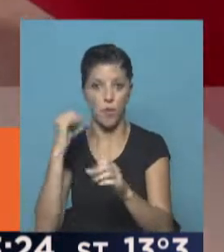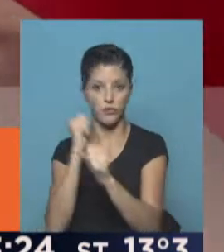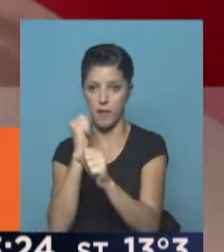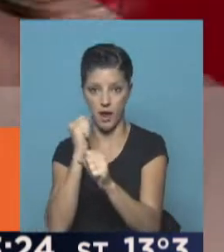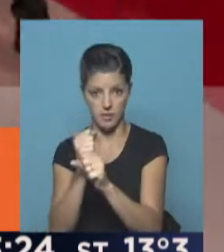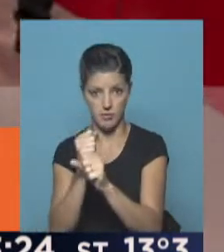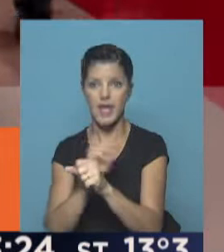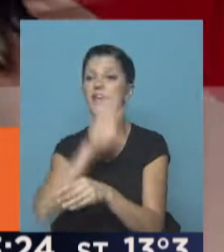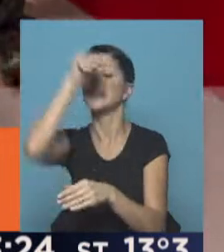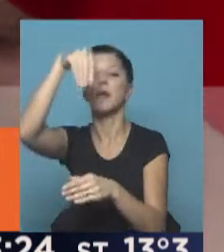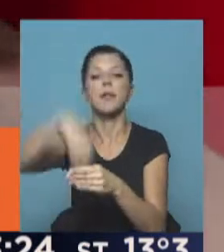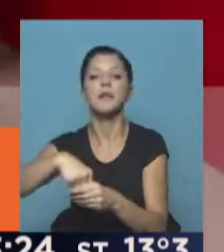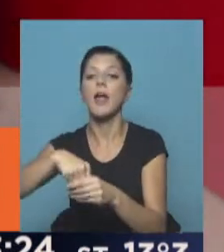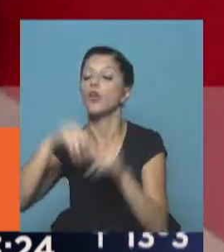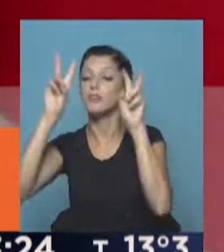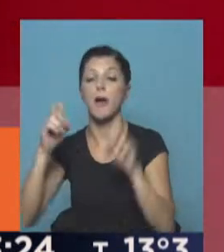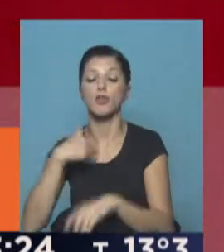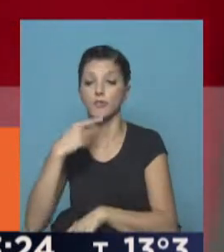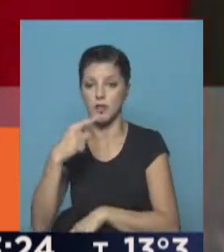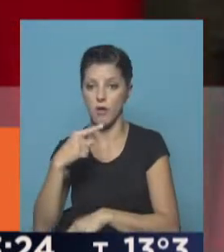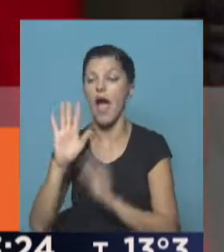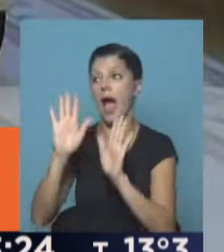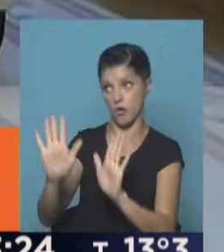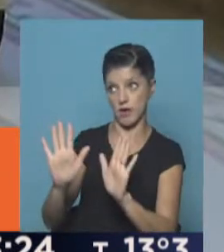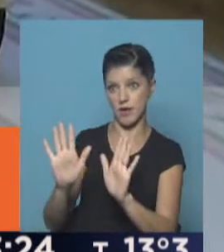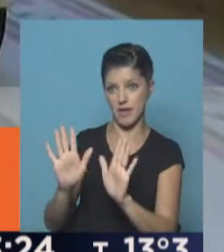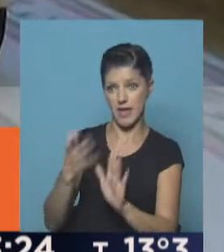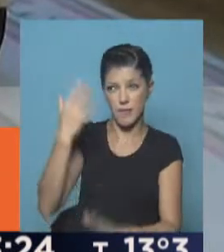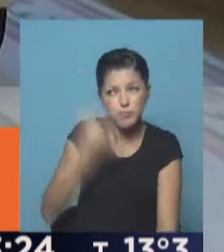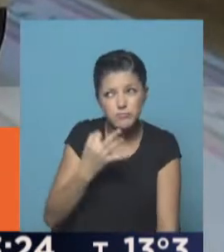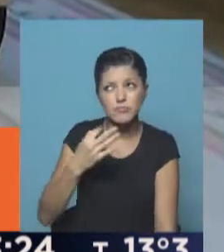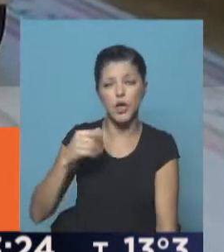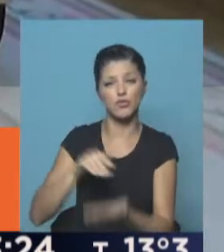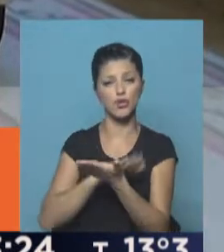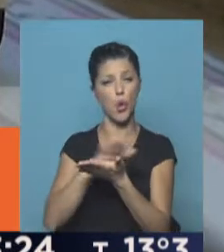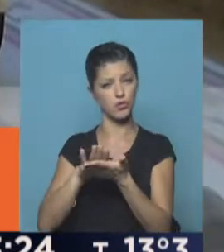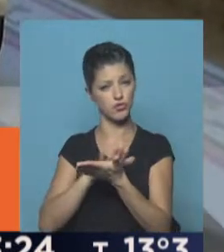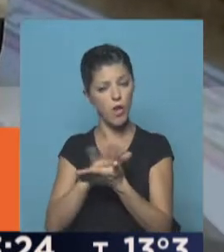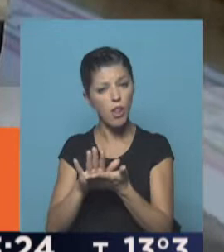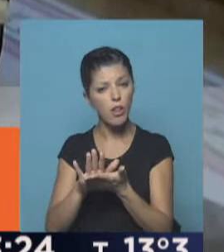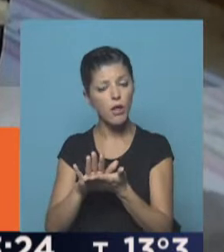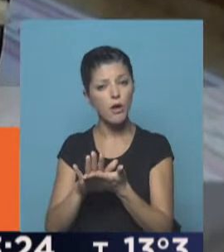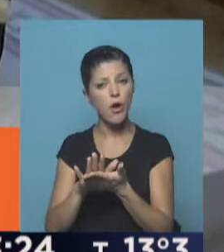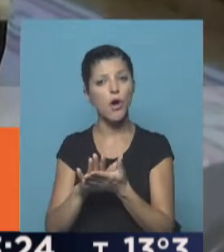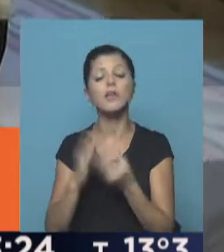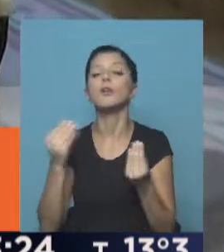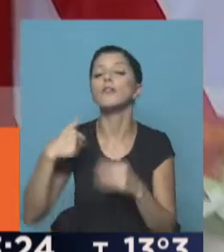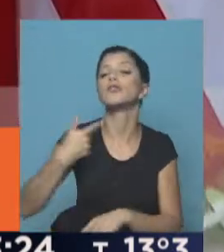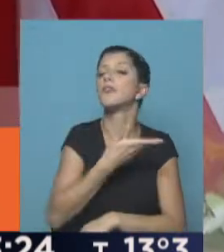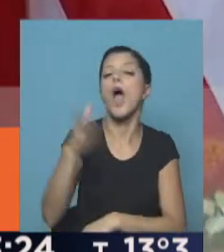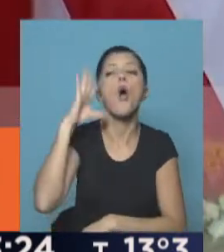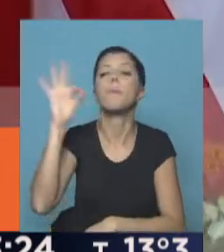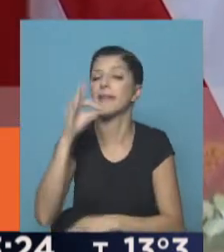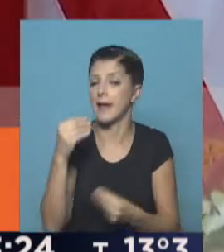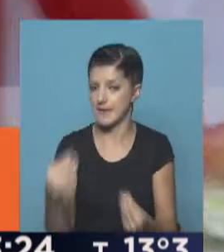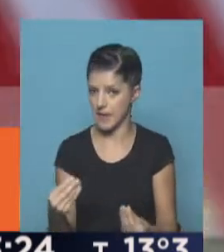hagamos la intervención quirúrgica que hay que hacer. Ahora, el desafío es si eso es la solución o cómo puede ser la reacción social ante eso. Exacto.